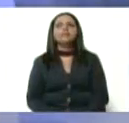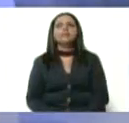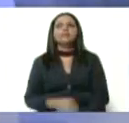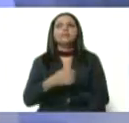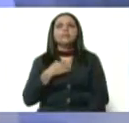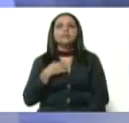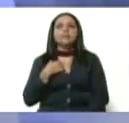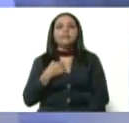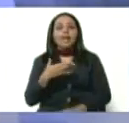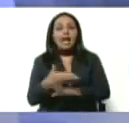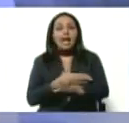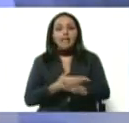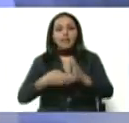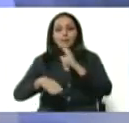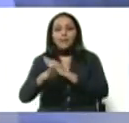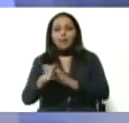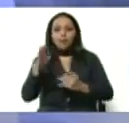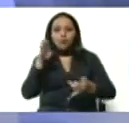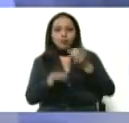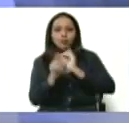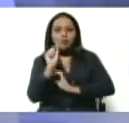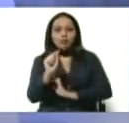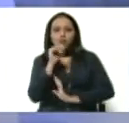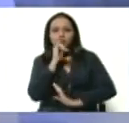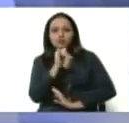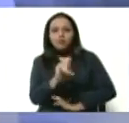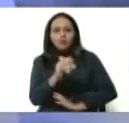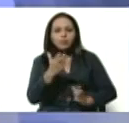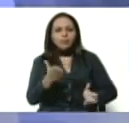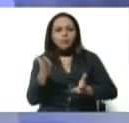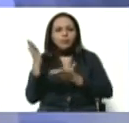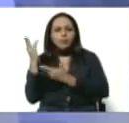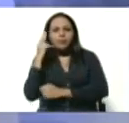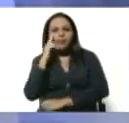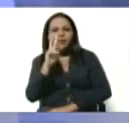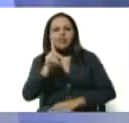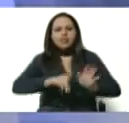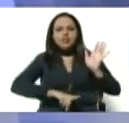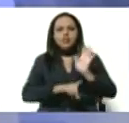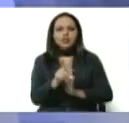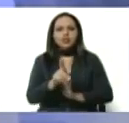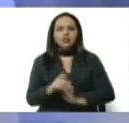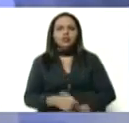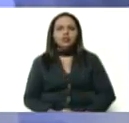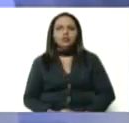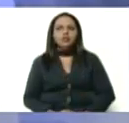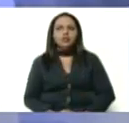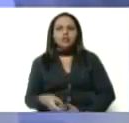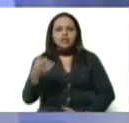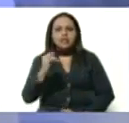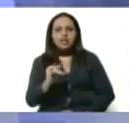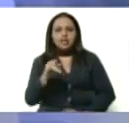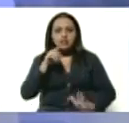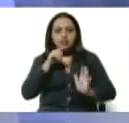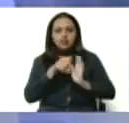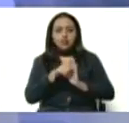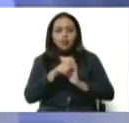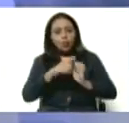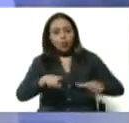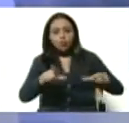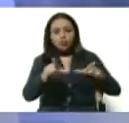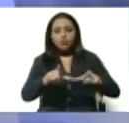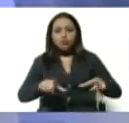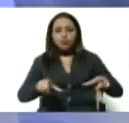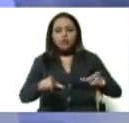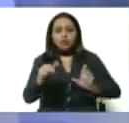Antes de eso, vamos de inmediato a información de último minuto para ver el desarrollo exactamente de lo que ocurre exactamente en otra latitud de